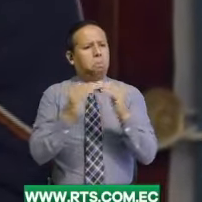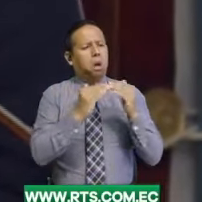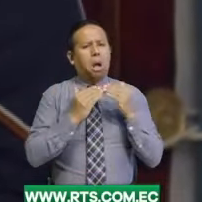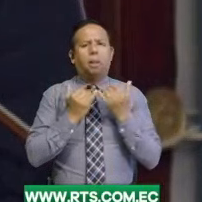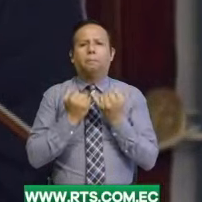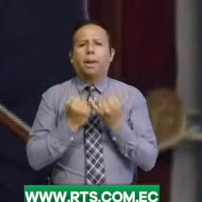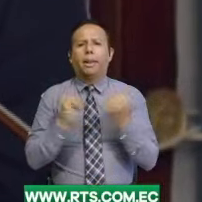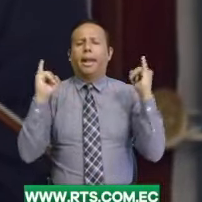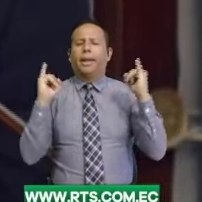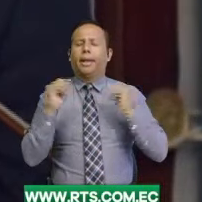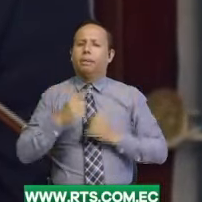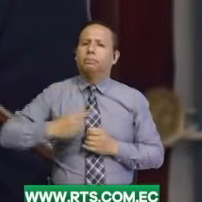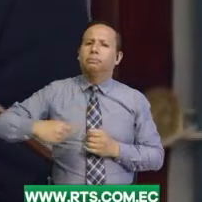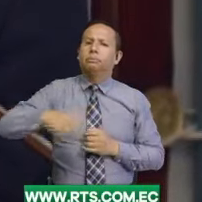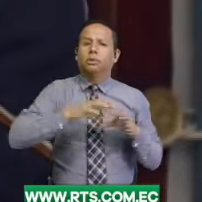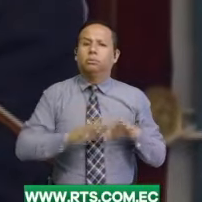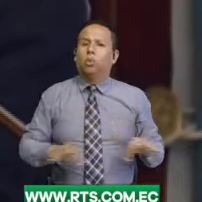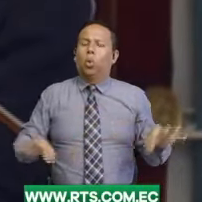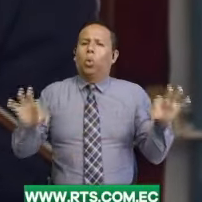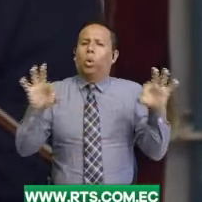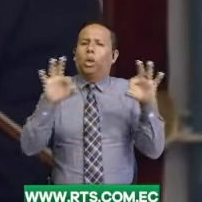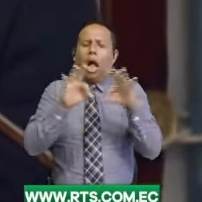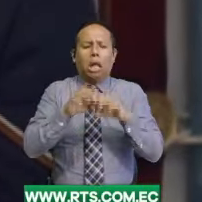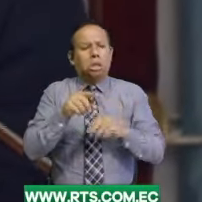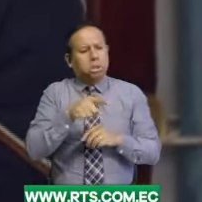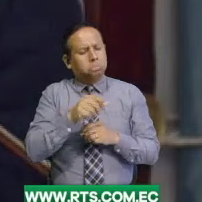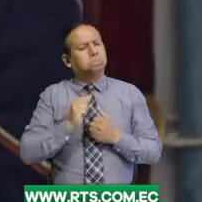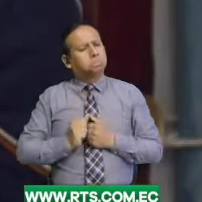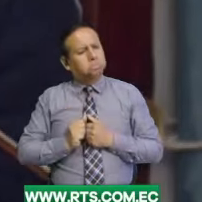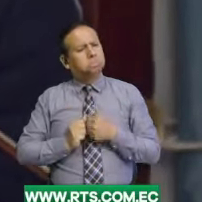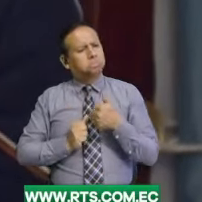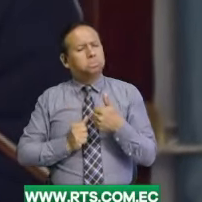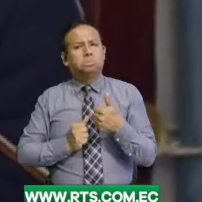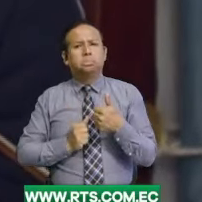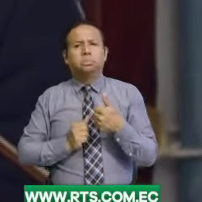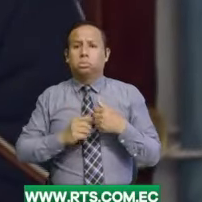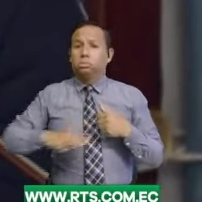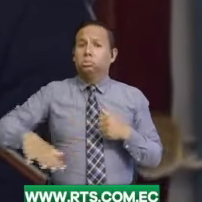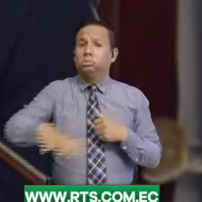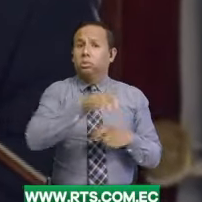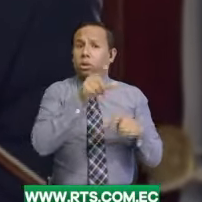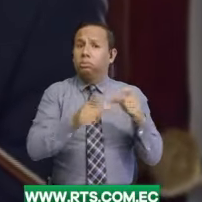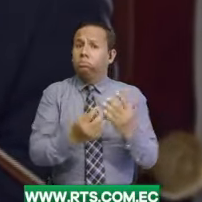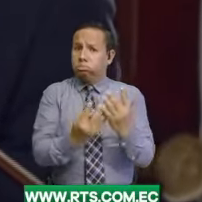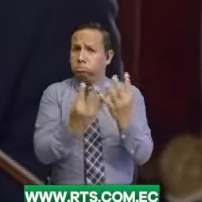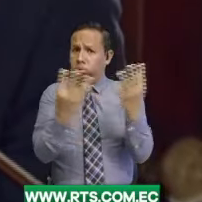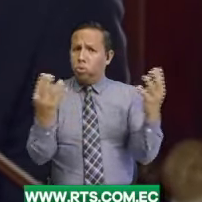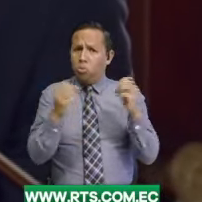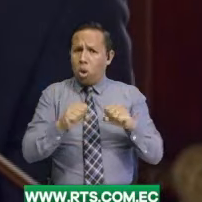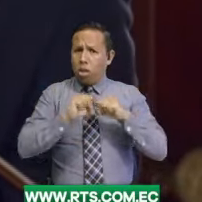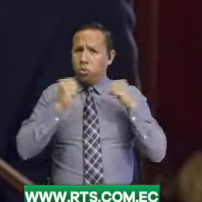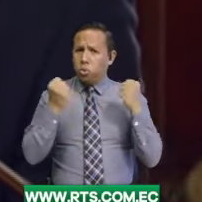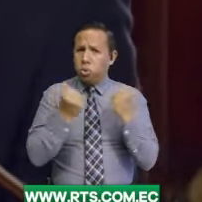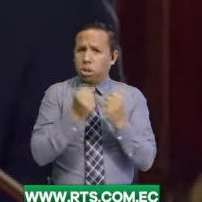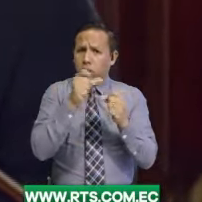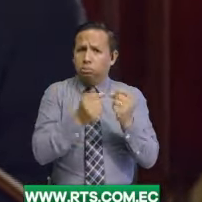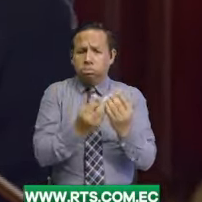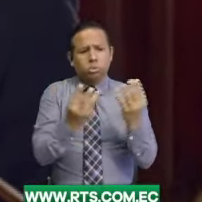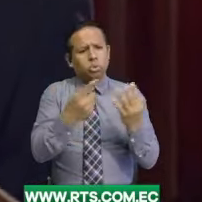tan importante mantener el espacio para que la sociedad civil